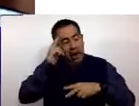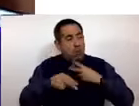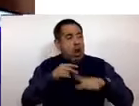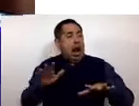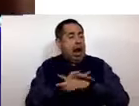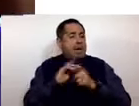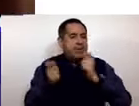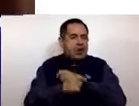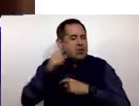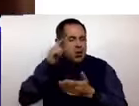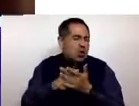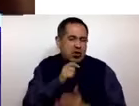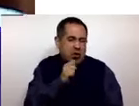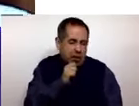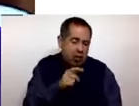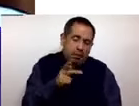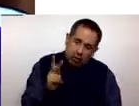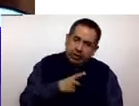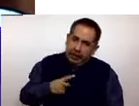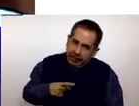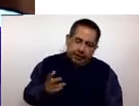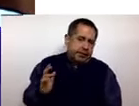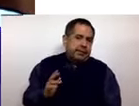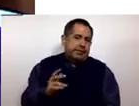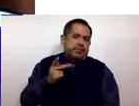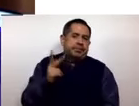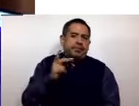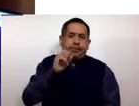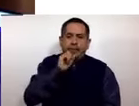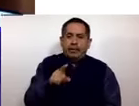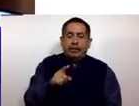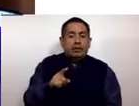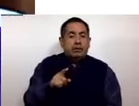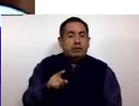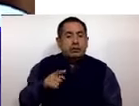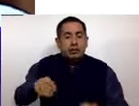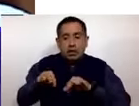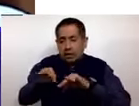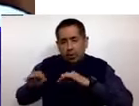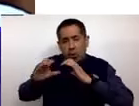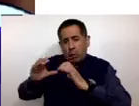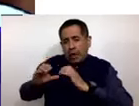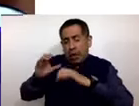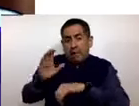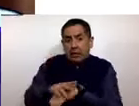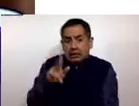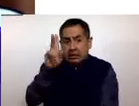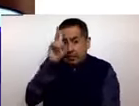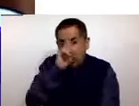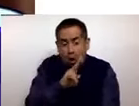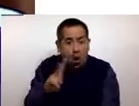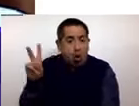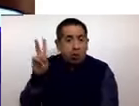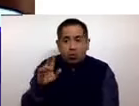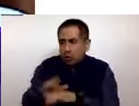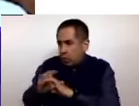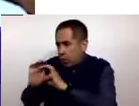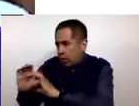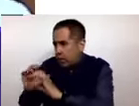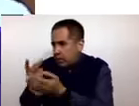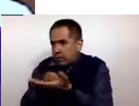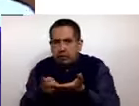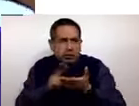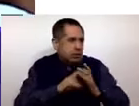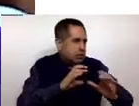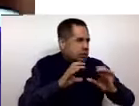la otra es que pues todo el trabajo de cuidado se recrudeció porque estamos todo el tiempo en casa,